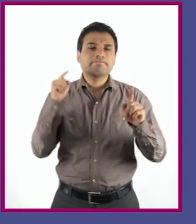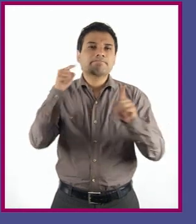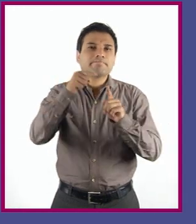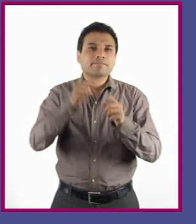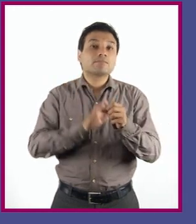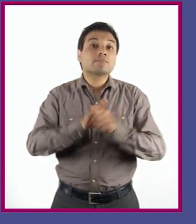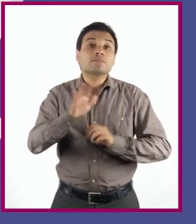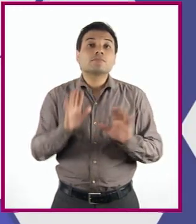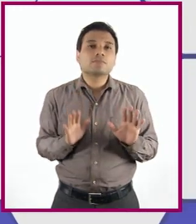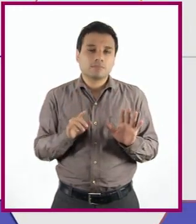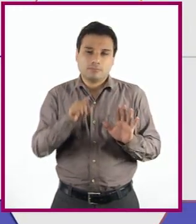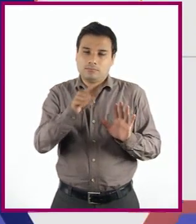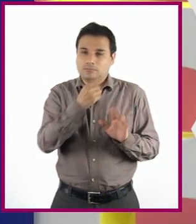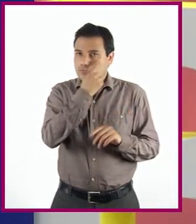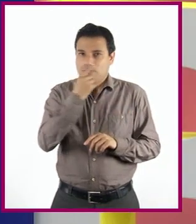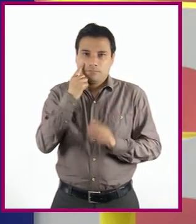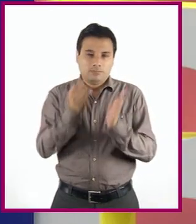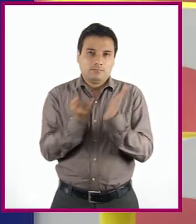si aparece por sucesión.